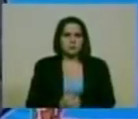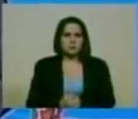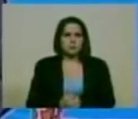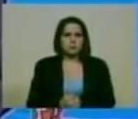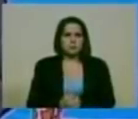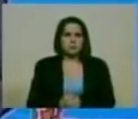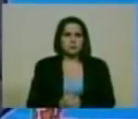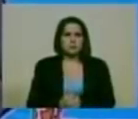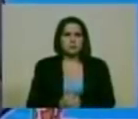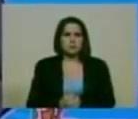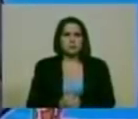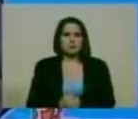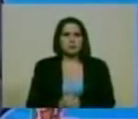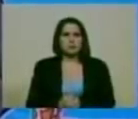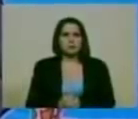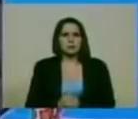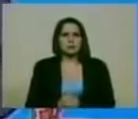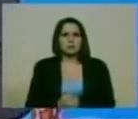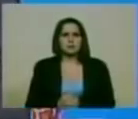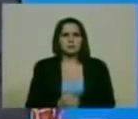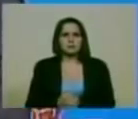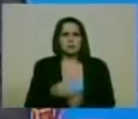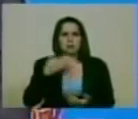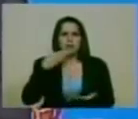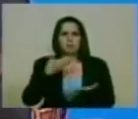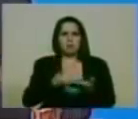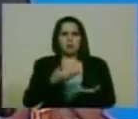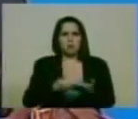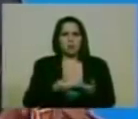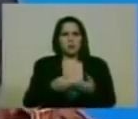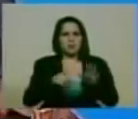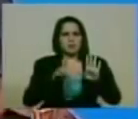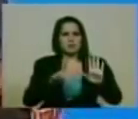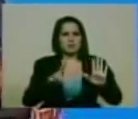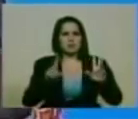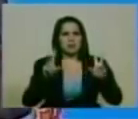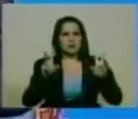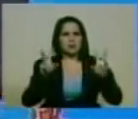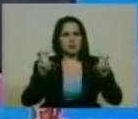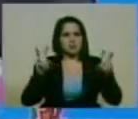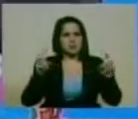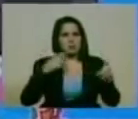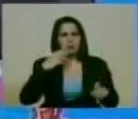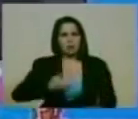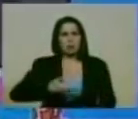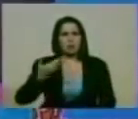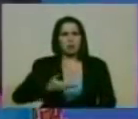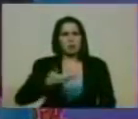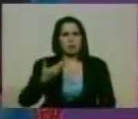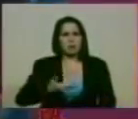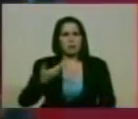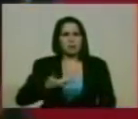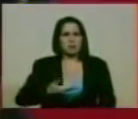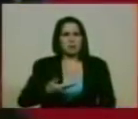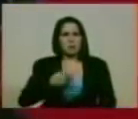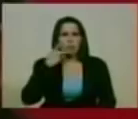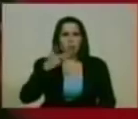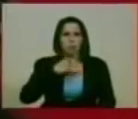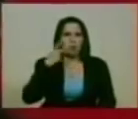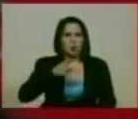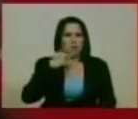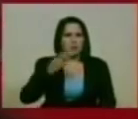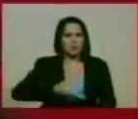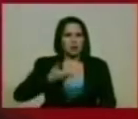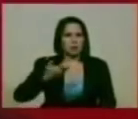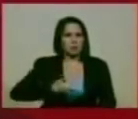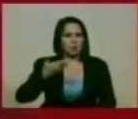Plantea 6 temas centrales de los pueblos indígenas. Y luego plantean las políticas sectoriales específicas